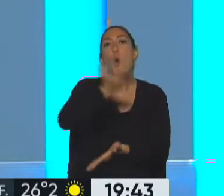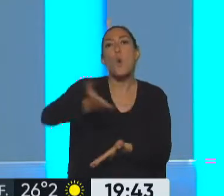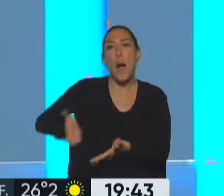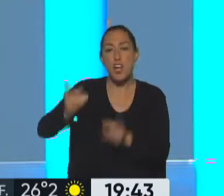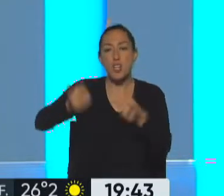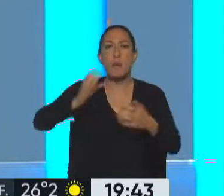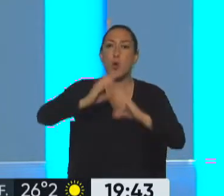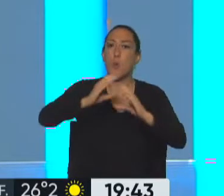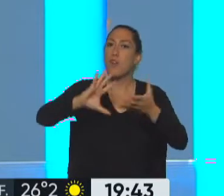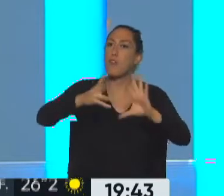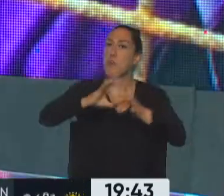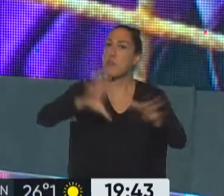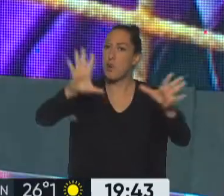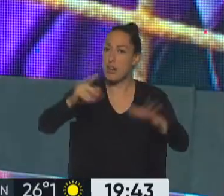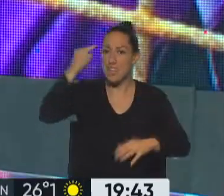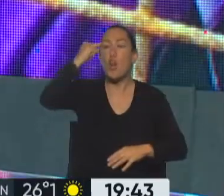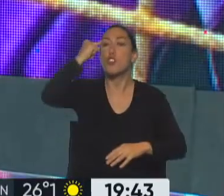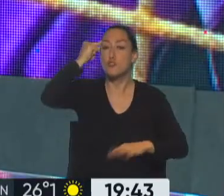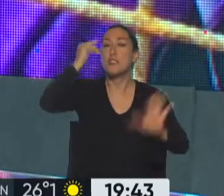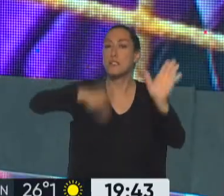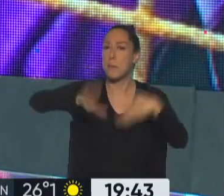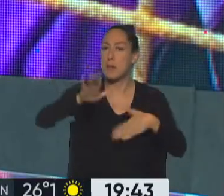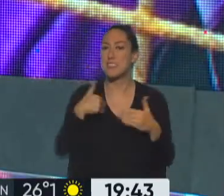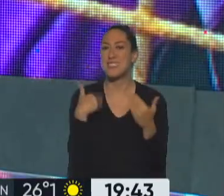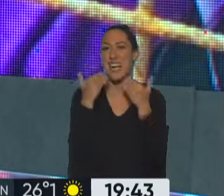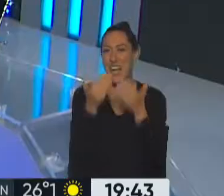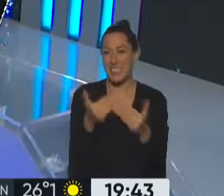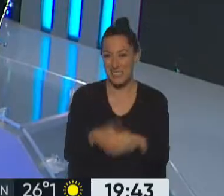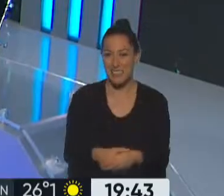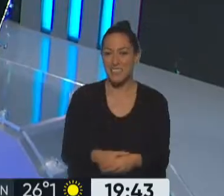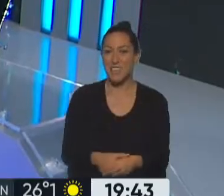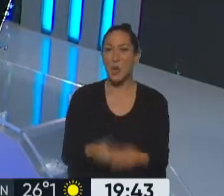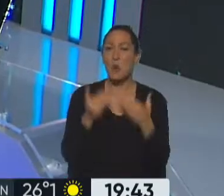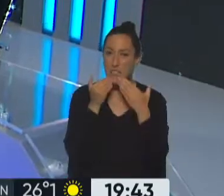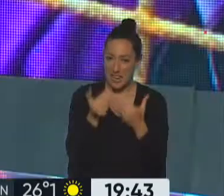profundamente democrática con conciencia sobre todo gracias Miriam como siempre Muchísimas gracias gracias